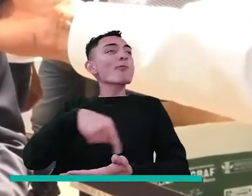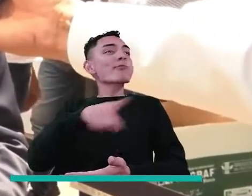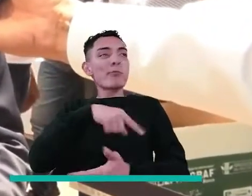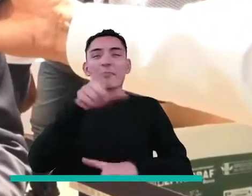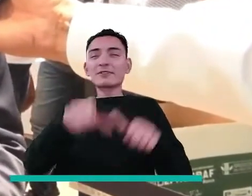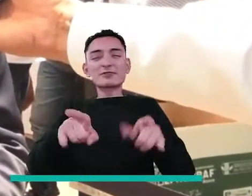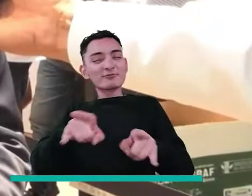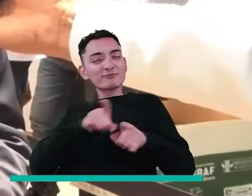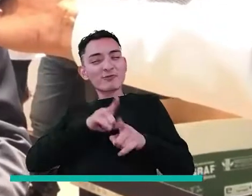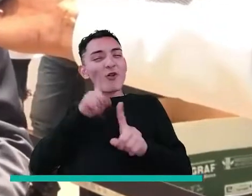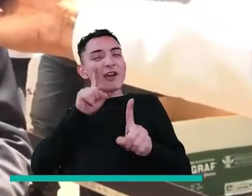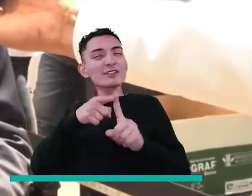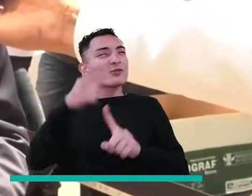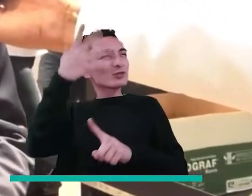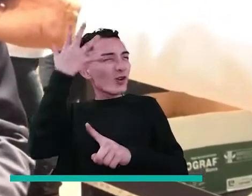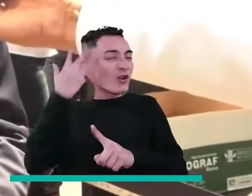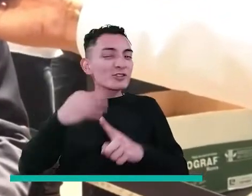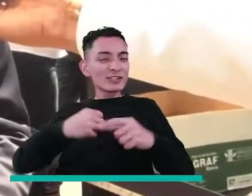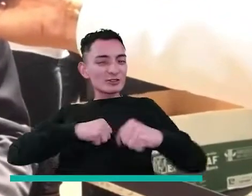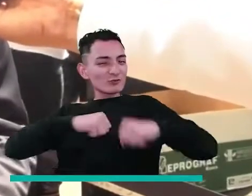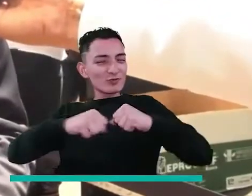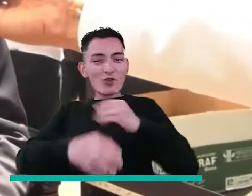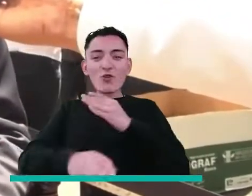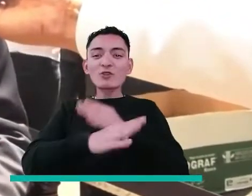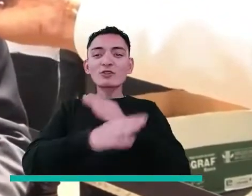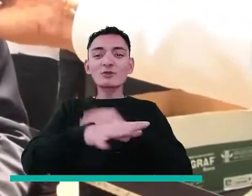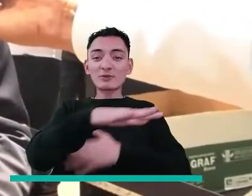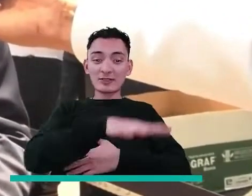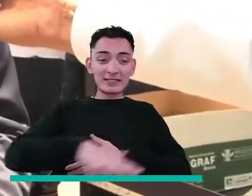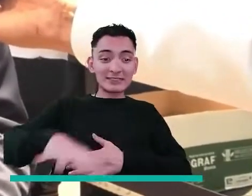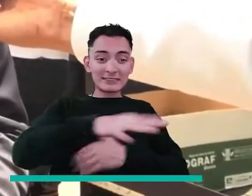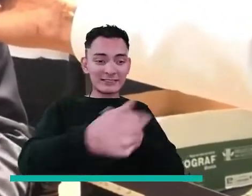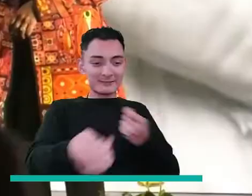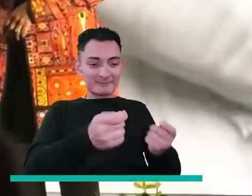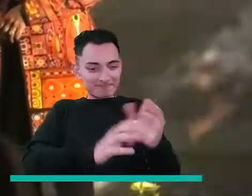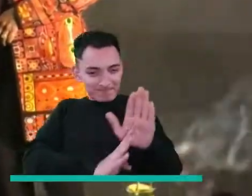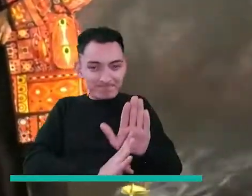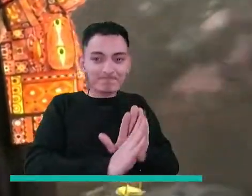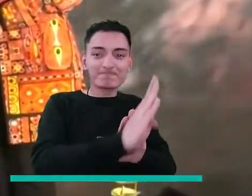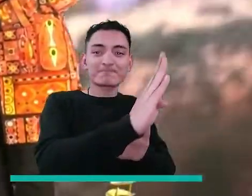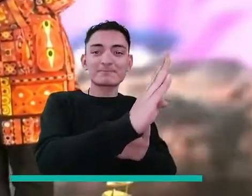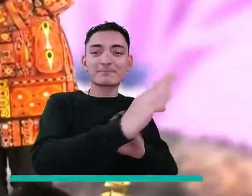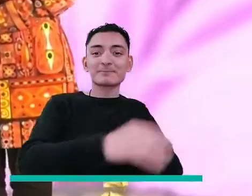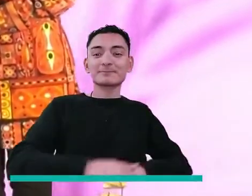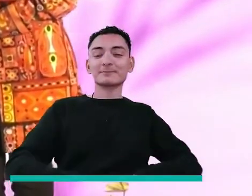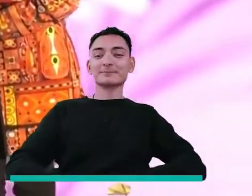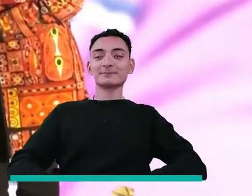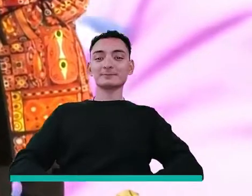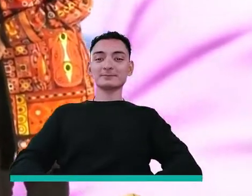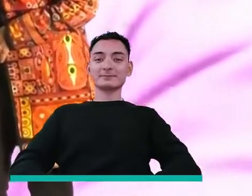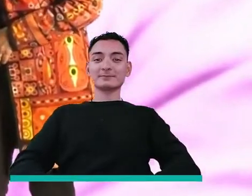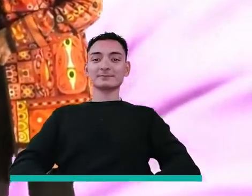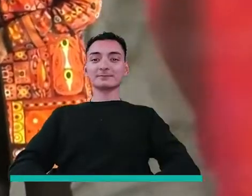los alcaldes y los gobernadores nos retemos cada día a trabajar más duro por nuestra tierra.